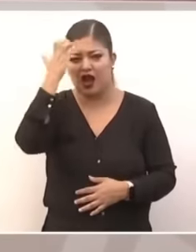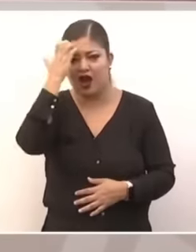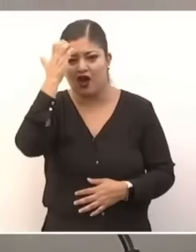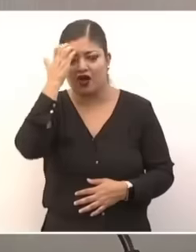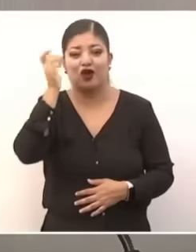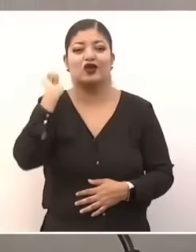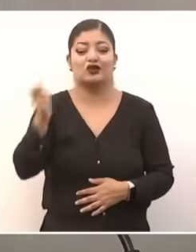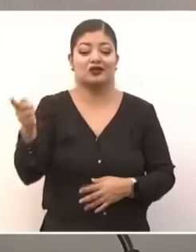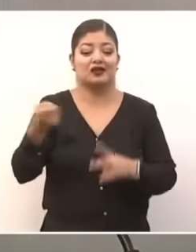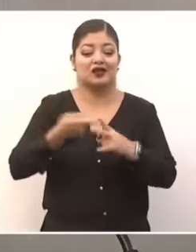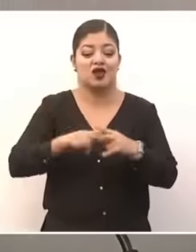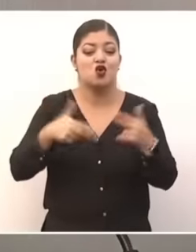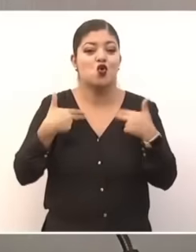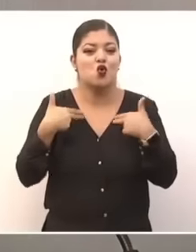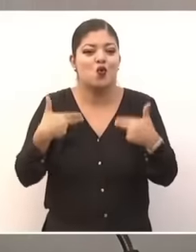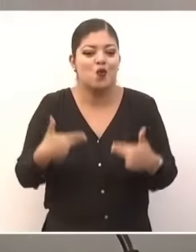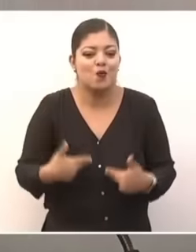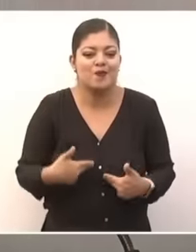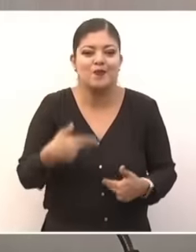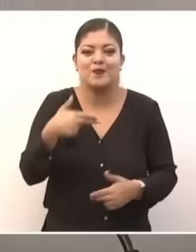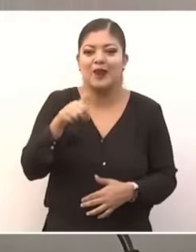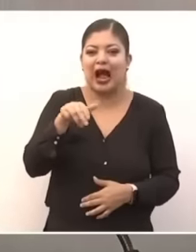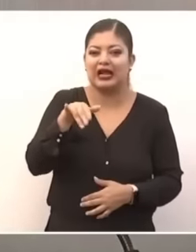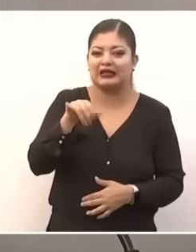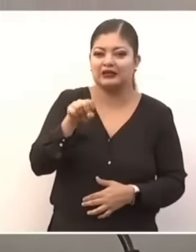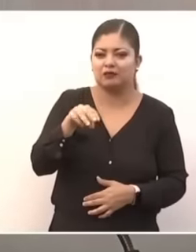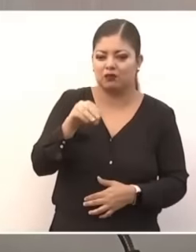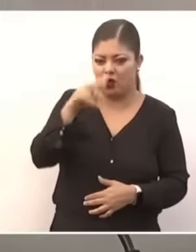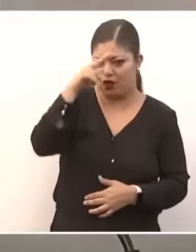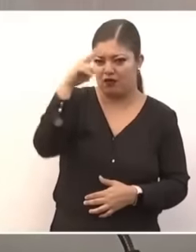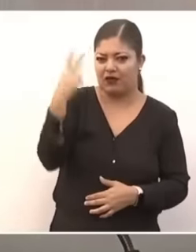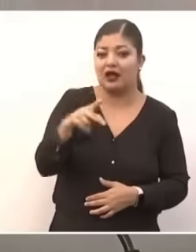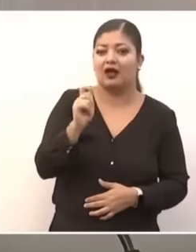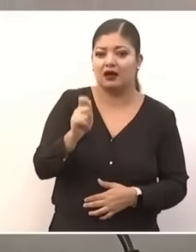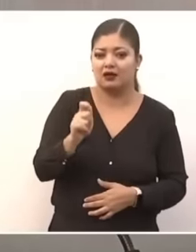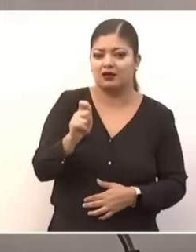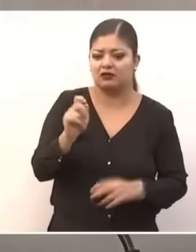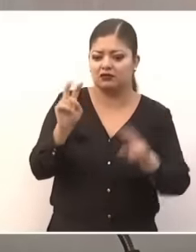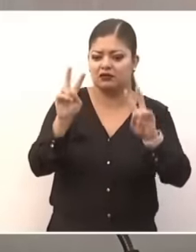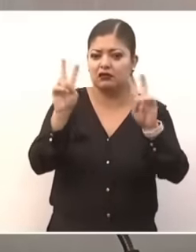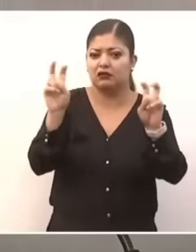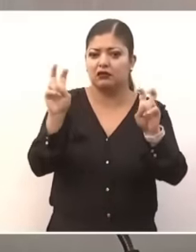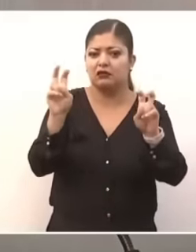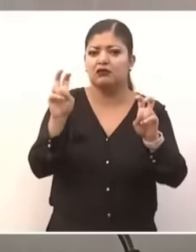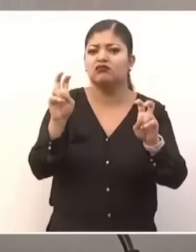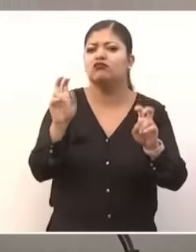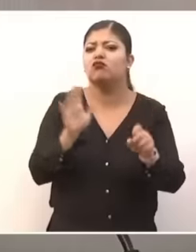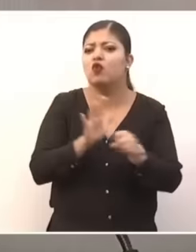esencia del humanismo mexicano, es por el bien de todos.